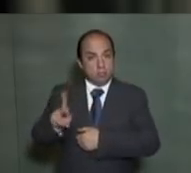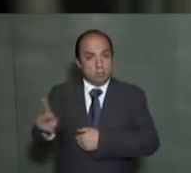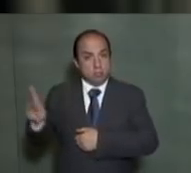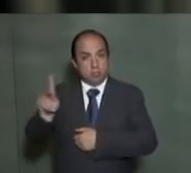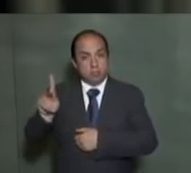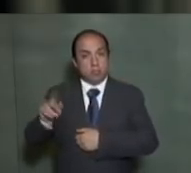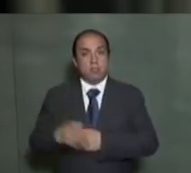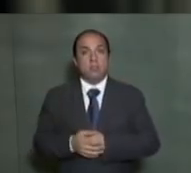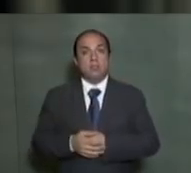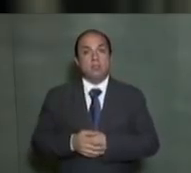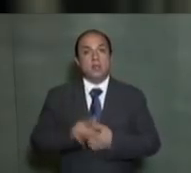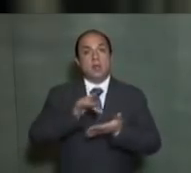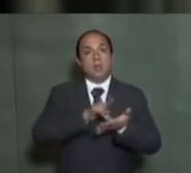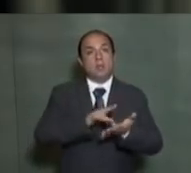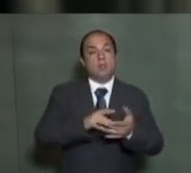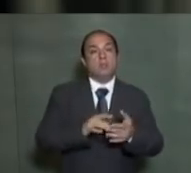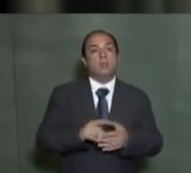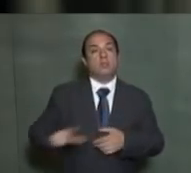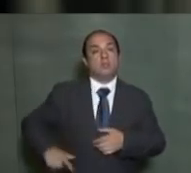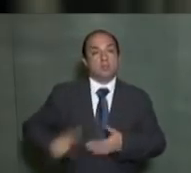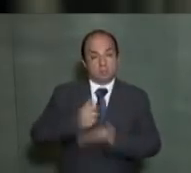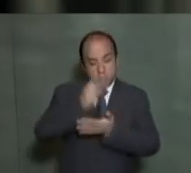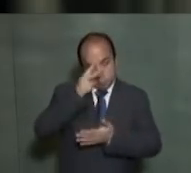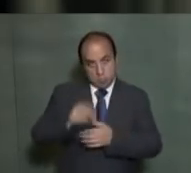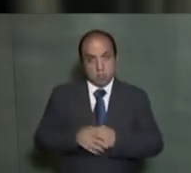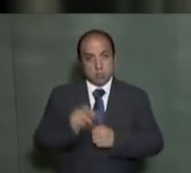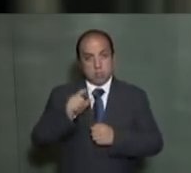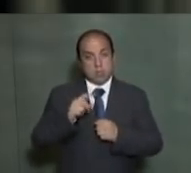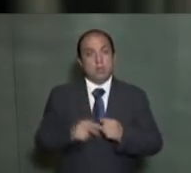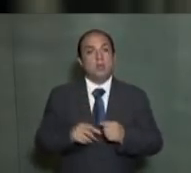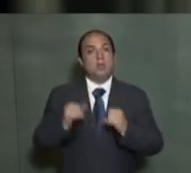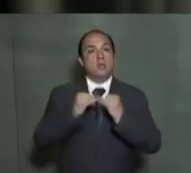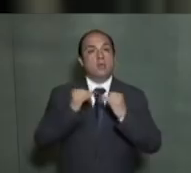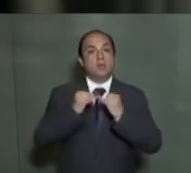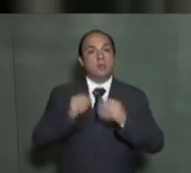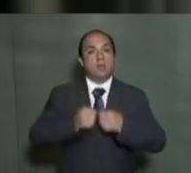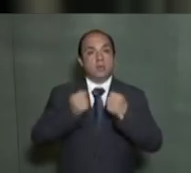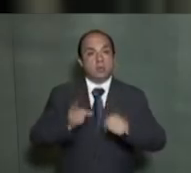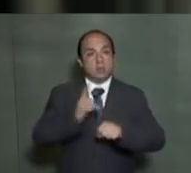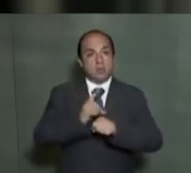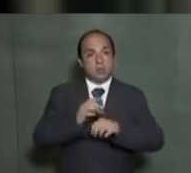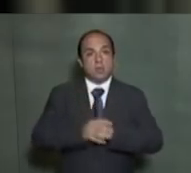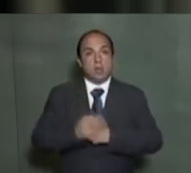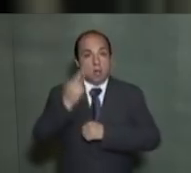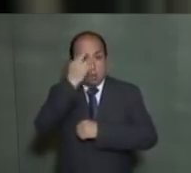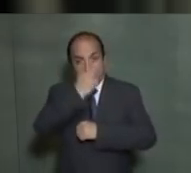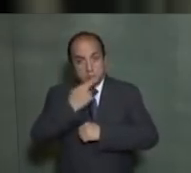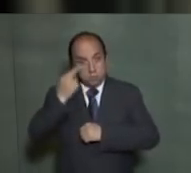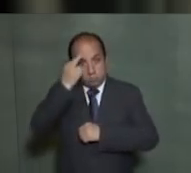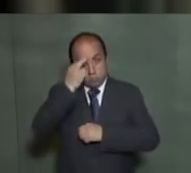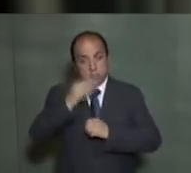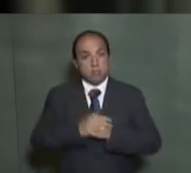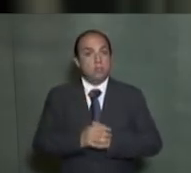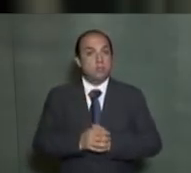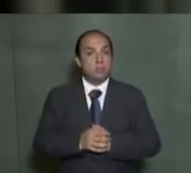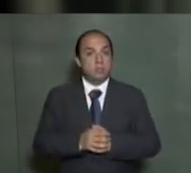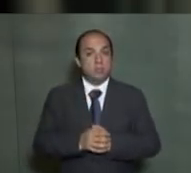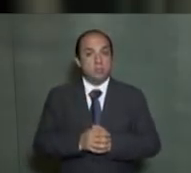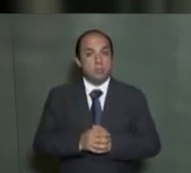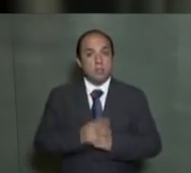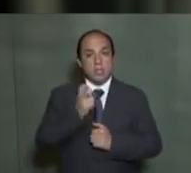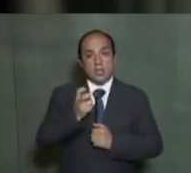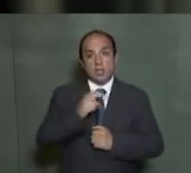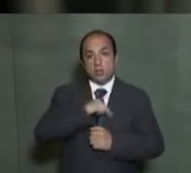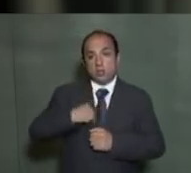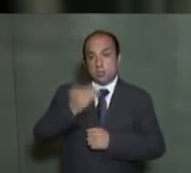del Gobierno de la Ciudad de México y del Instituto para la Seguridad de las Construcciones en la evaluación de aquello que se nos requiere. En